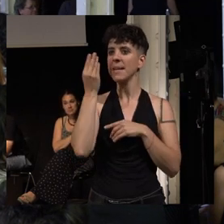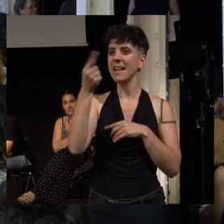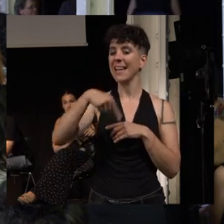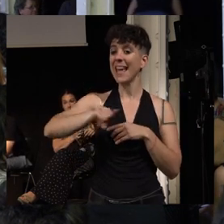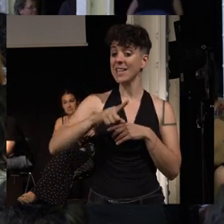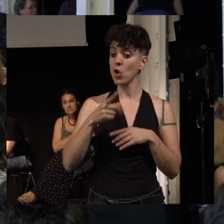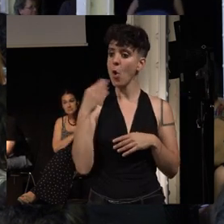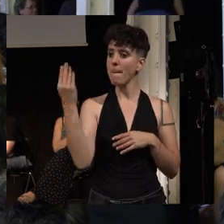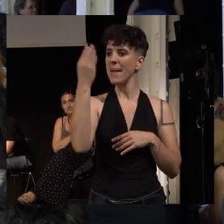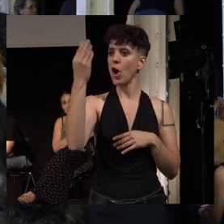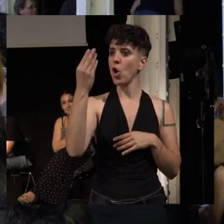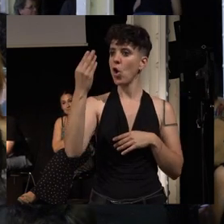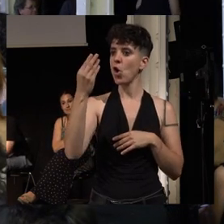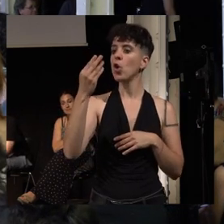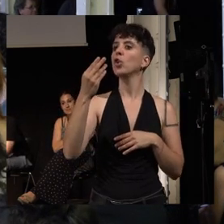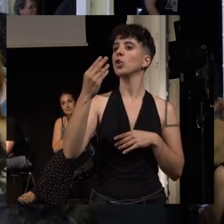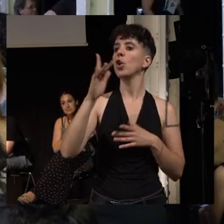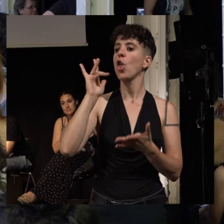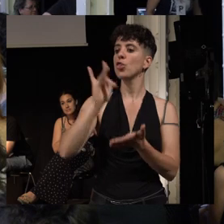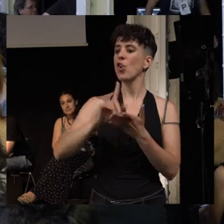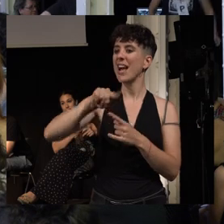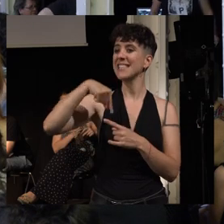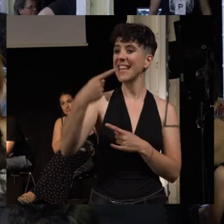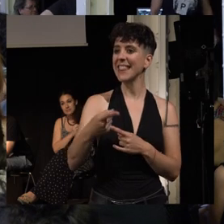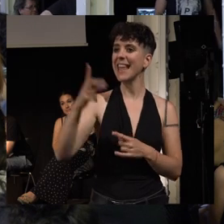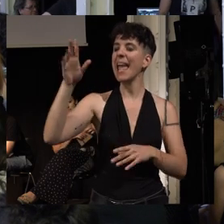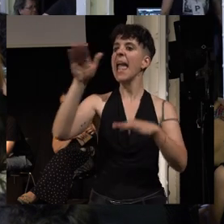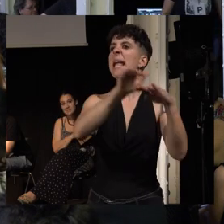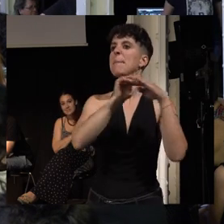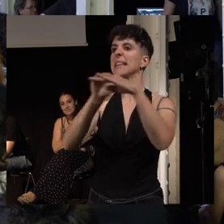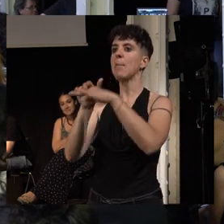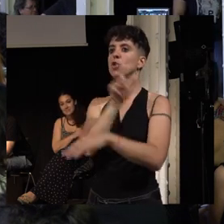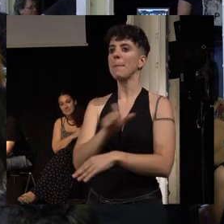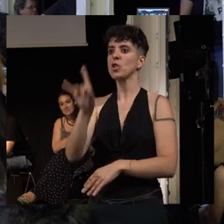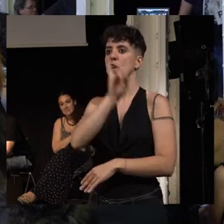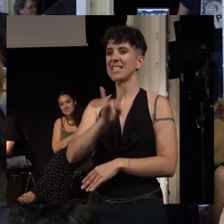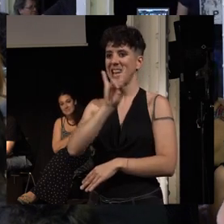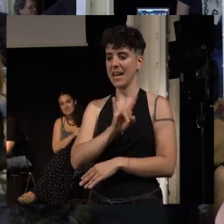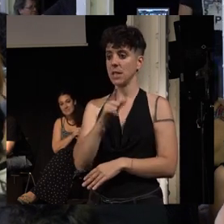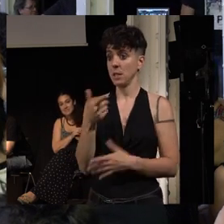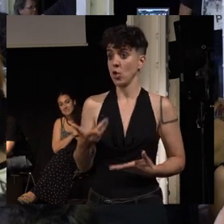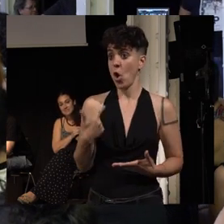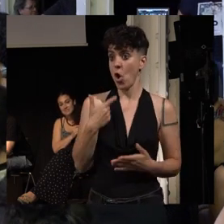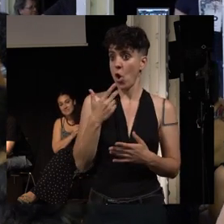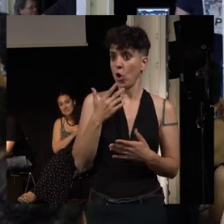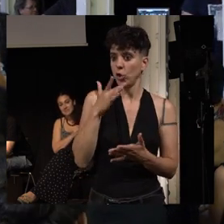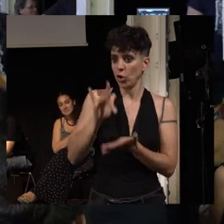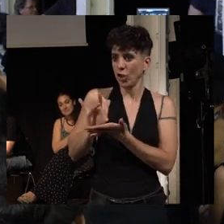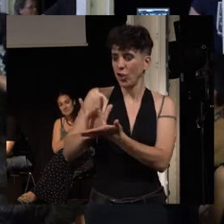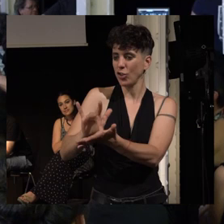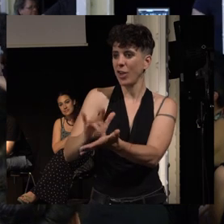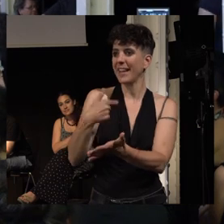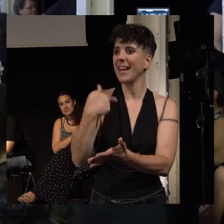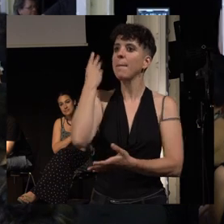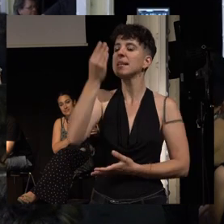que esto mejore, la próxima vez que haya por cada blanco una negra, ¿no? Que es una cosa que está pasando. No se trata de eso, no se trata de que